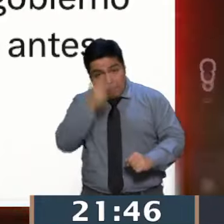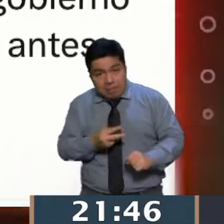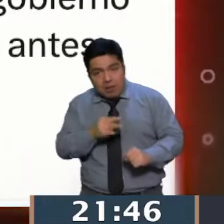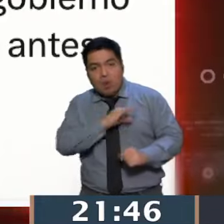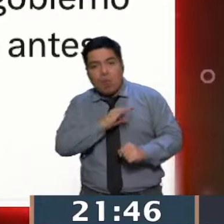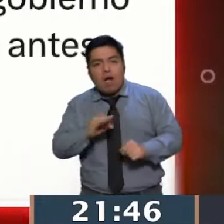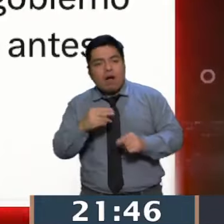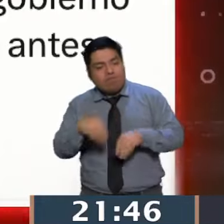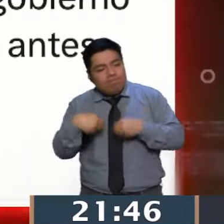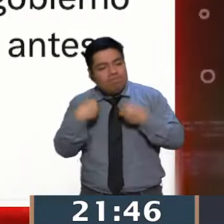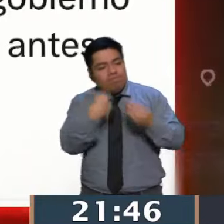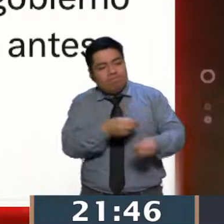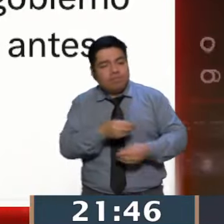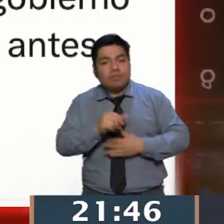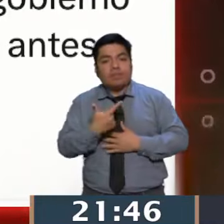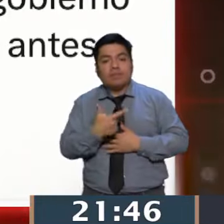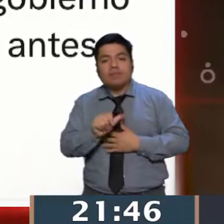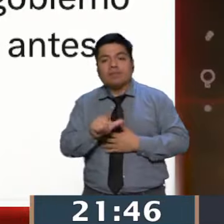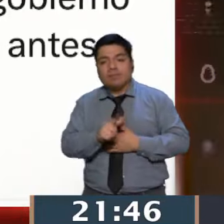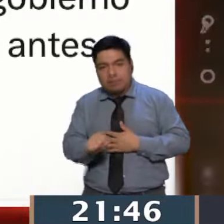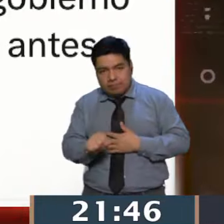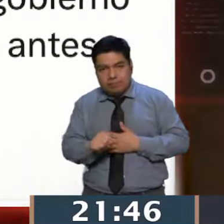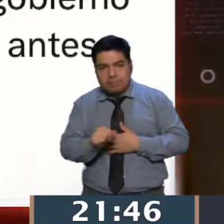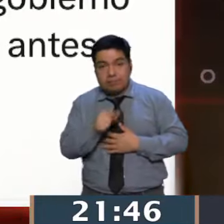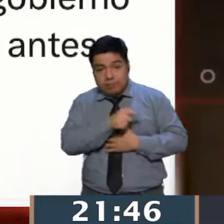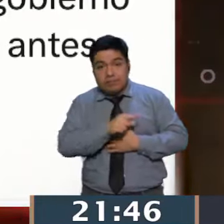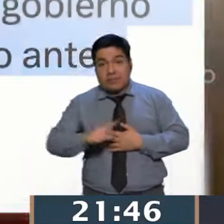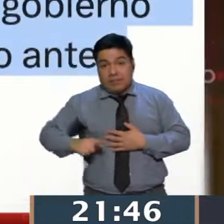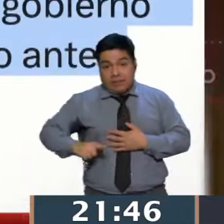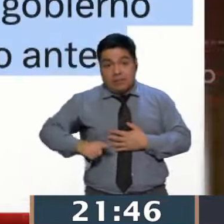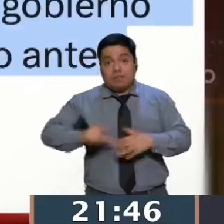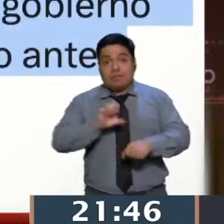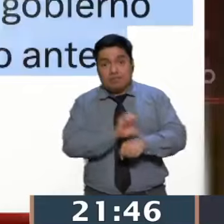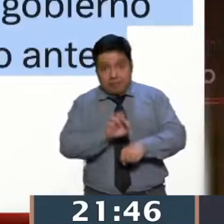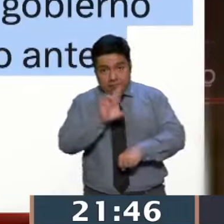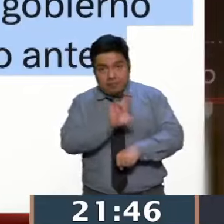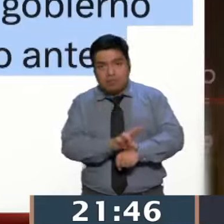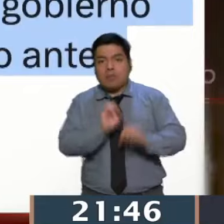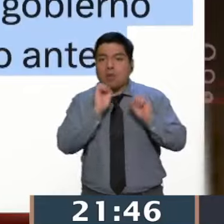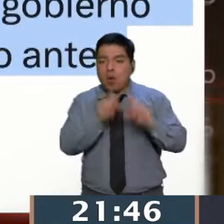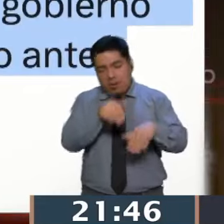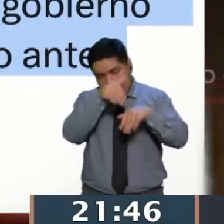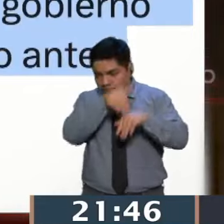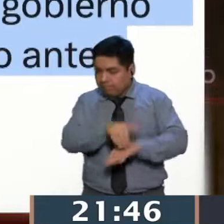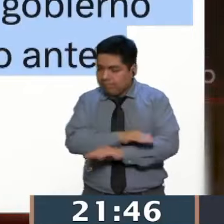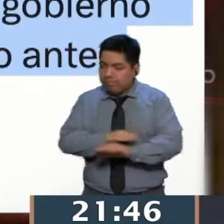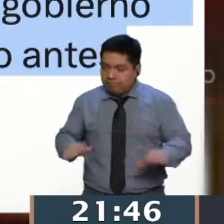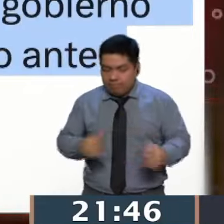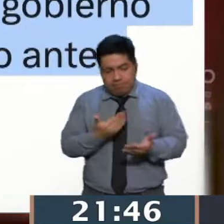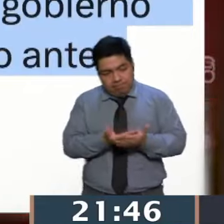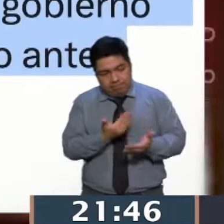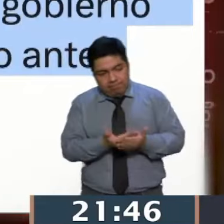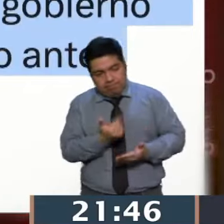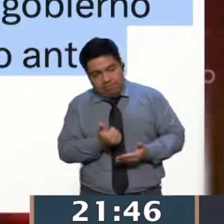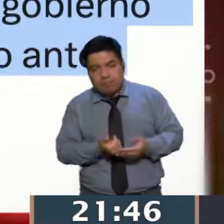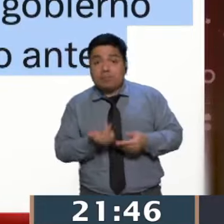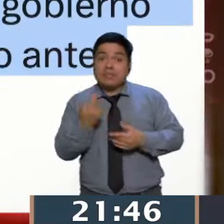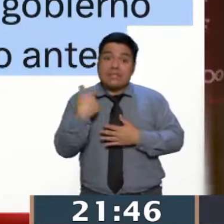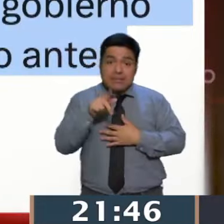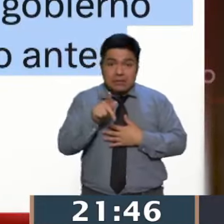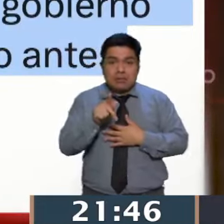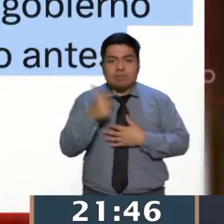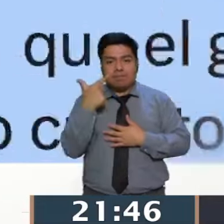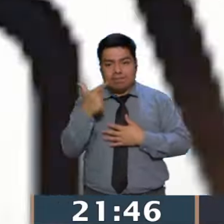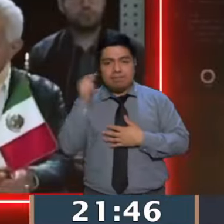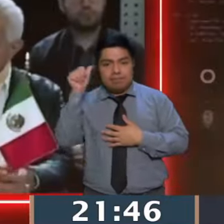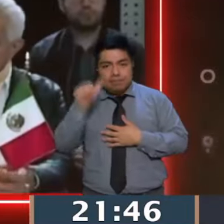asilo a Jorge Glass y confió en que el gobierno de Ecuador disponga del salvoconducto cuanto antes. Además, el 7